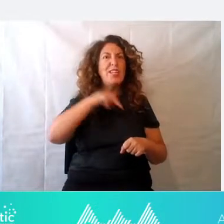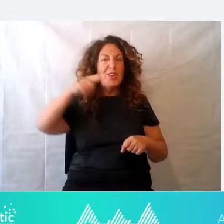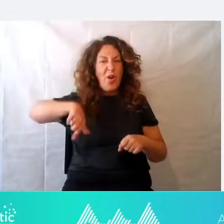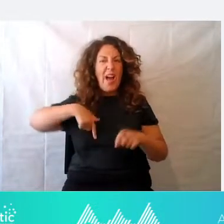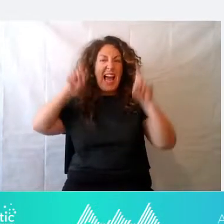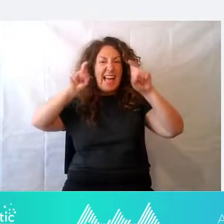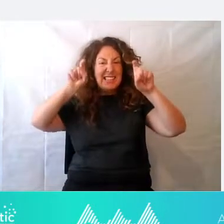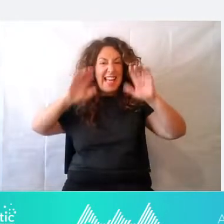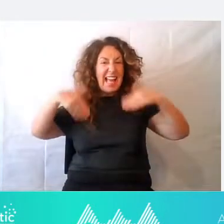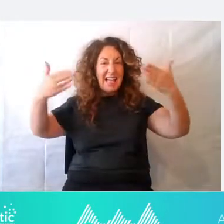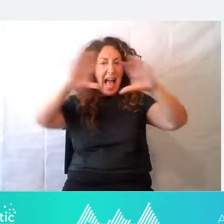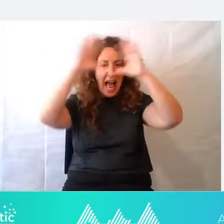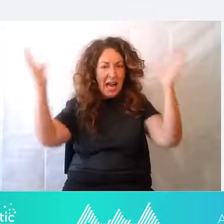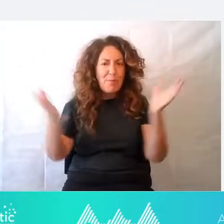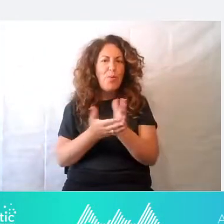accesibilidad